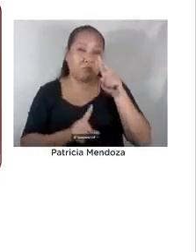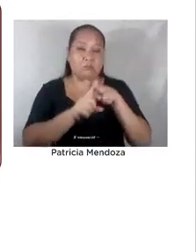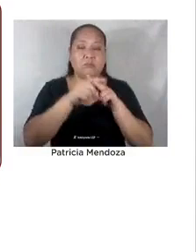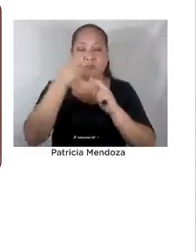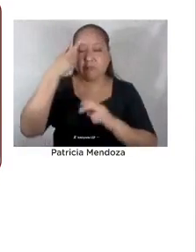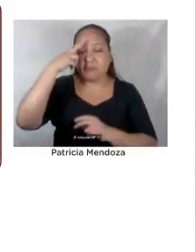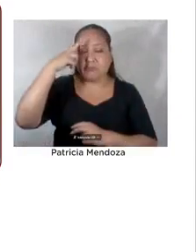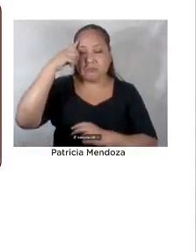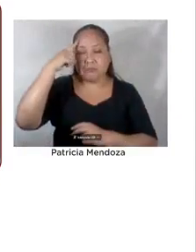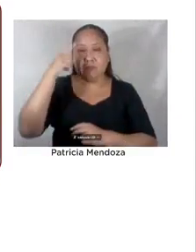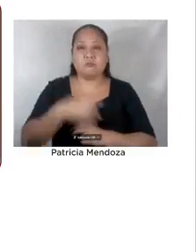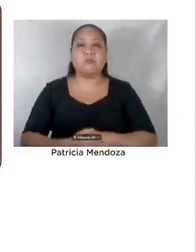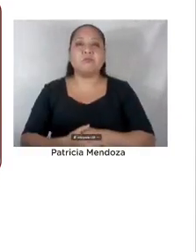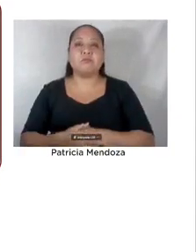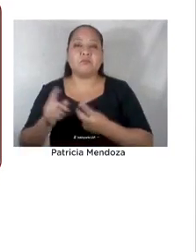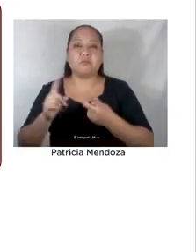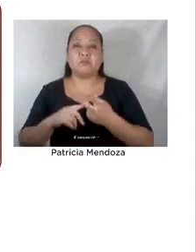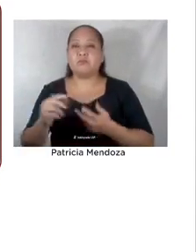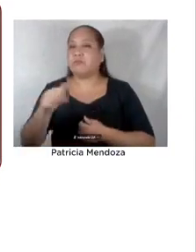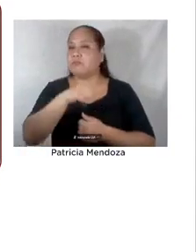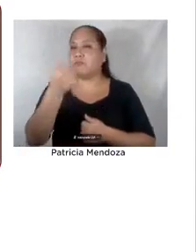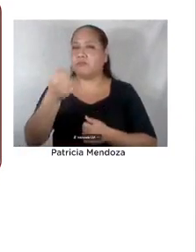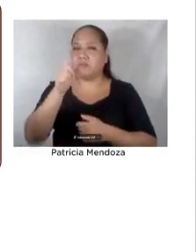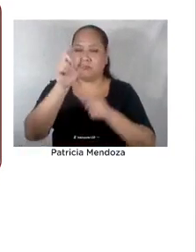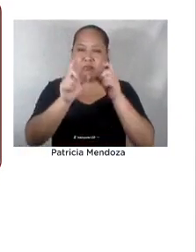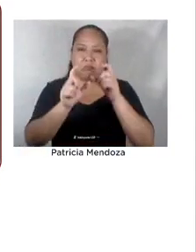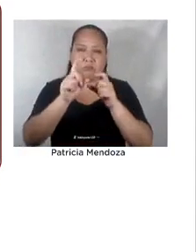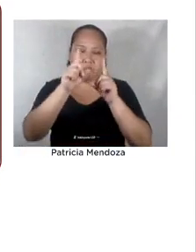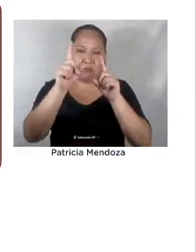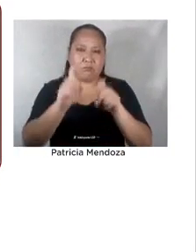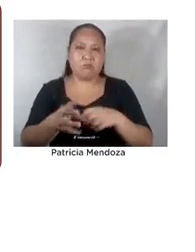¿por qué se mueren o se enferman más los varones que las mujeres?